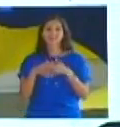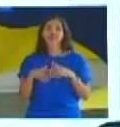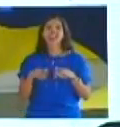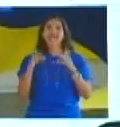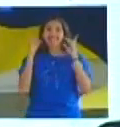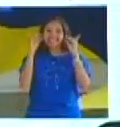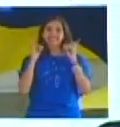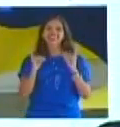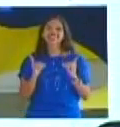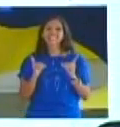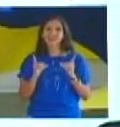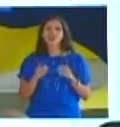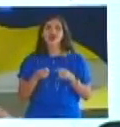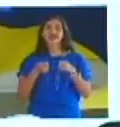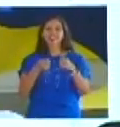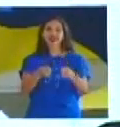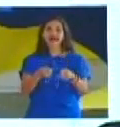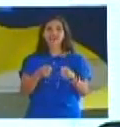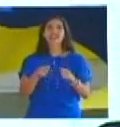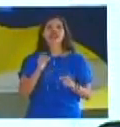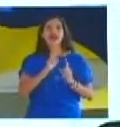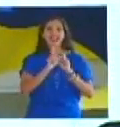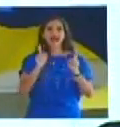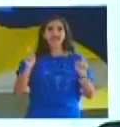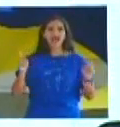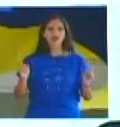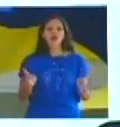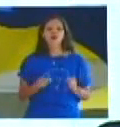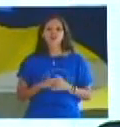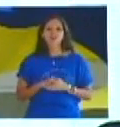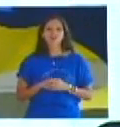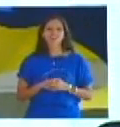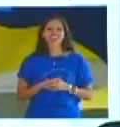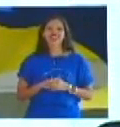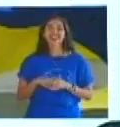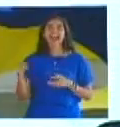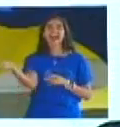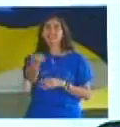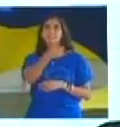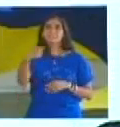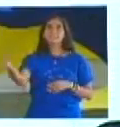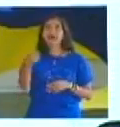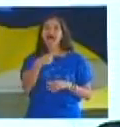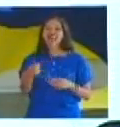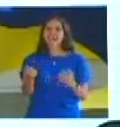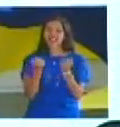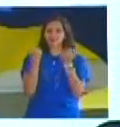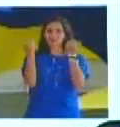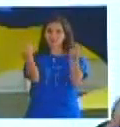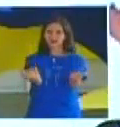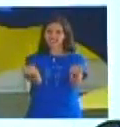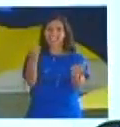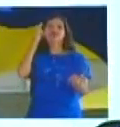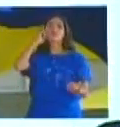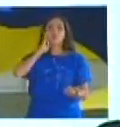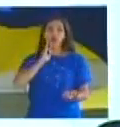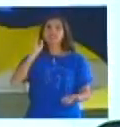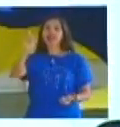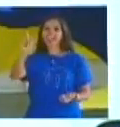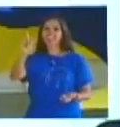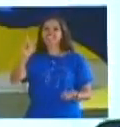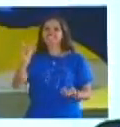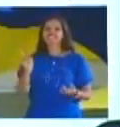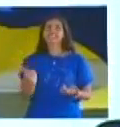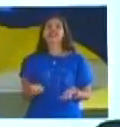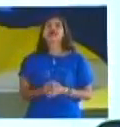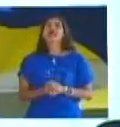decidido entregarles a cada uno la espada inmortal del libertador Simón